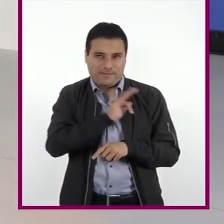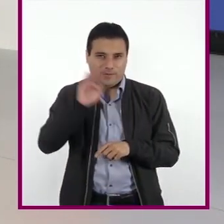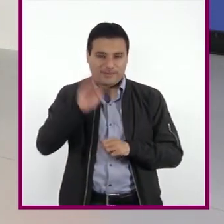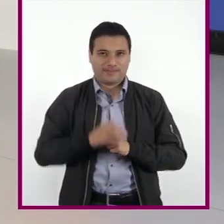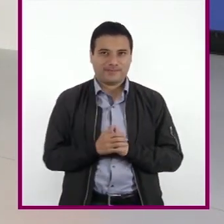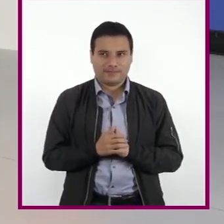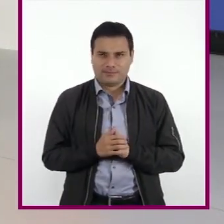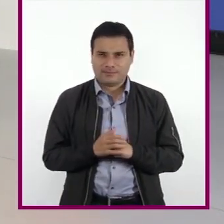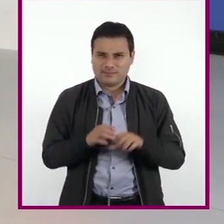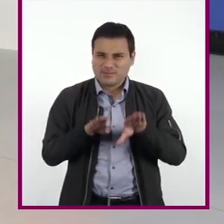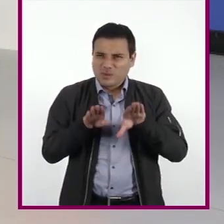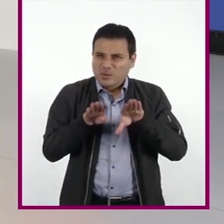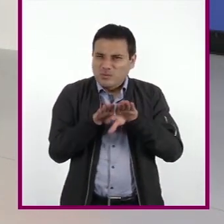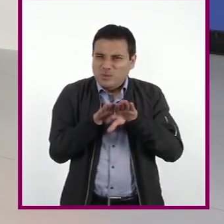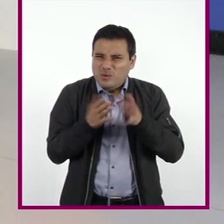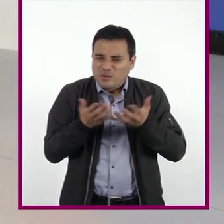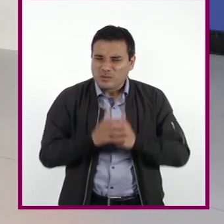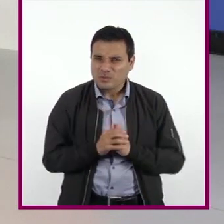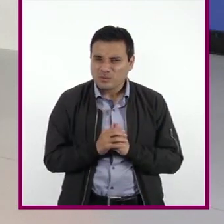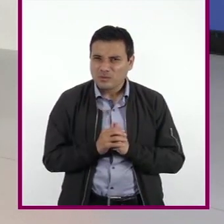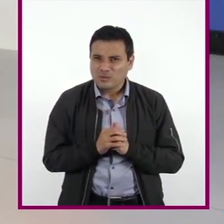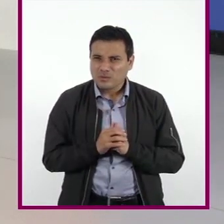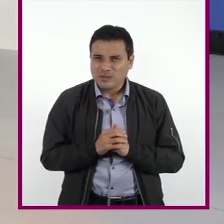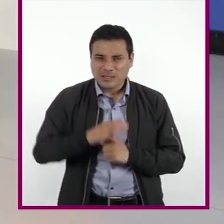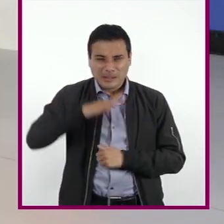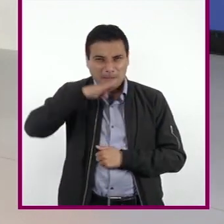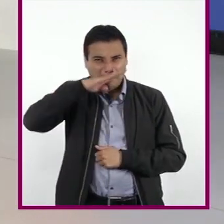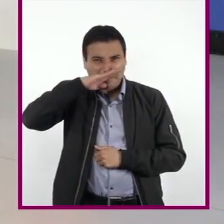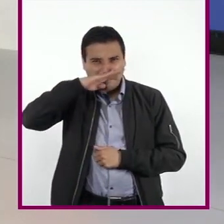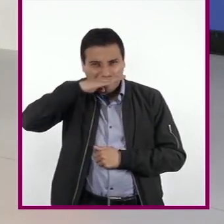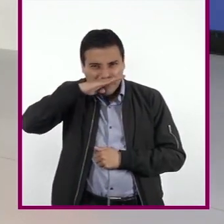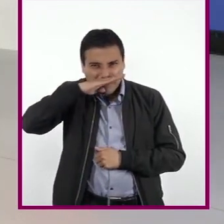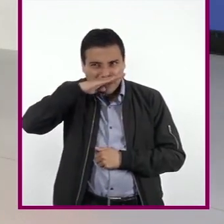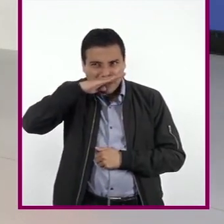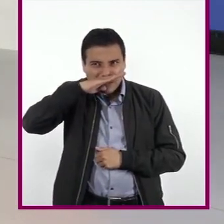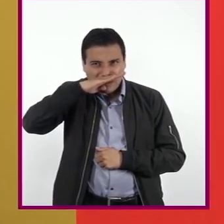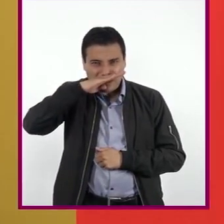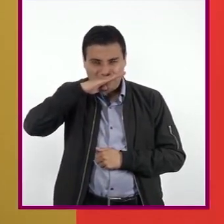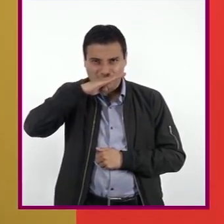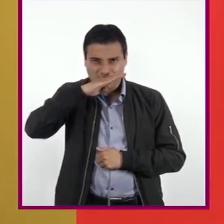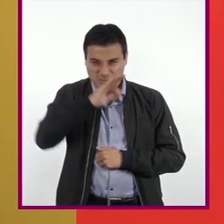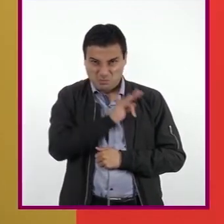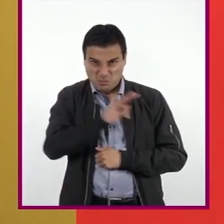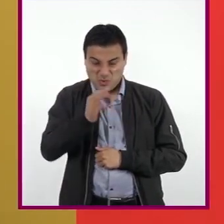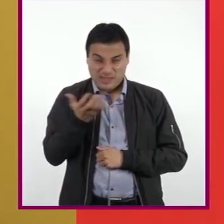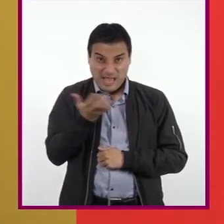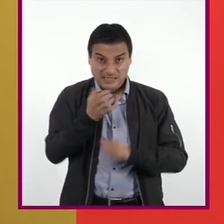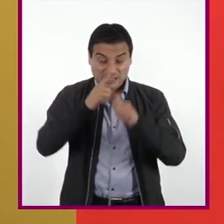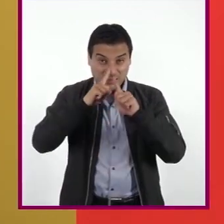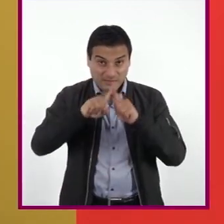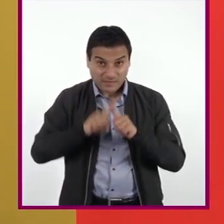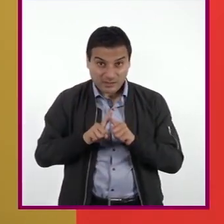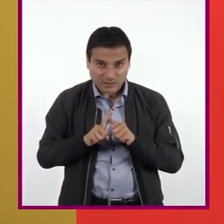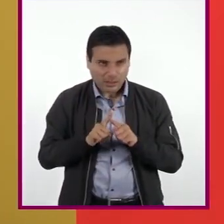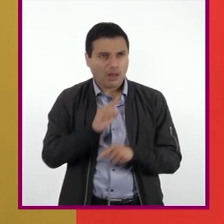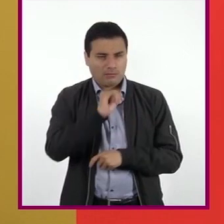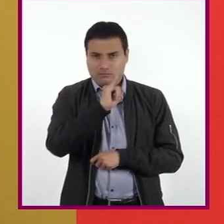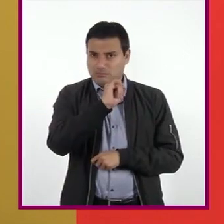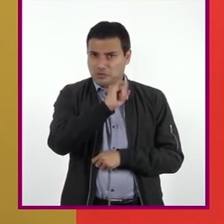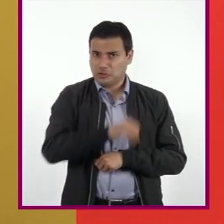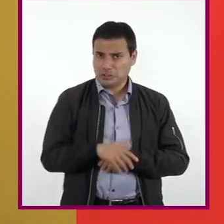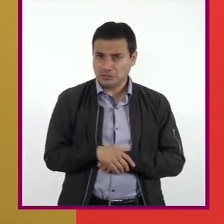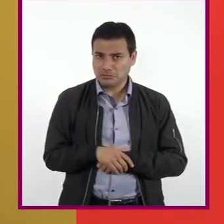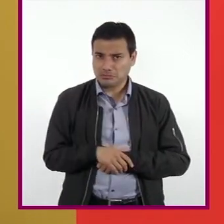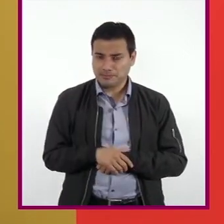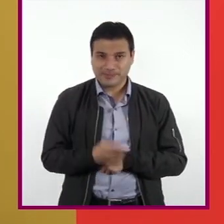¿Cómo, maestro? ¿Acaso la milpa nos aporta más que maíz? ¡Por supuesto!